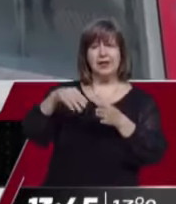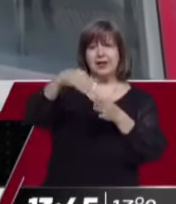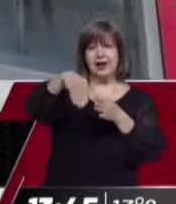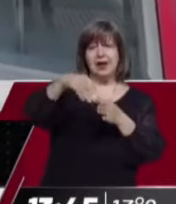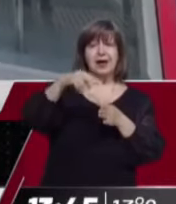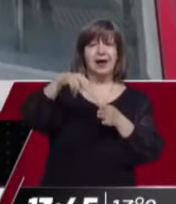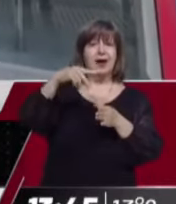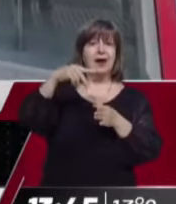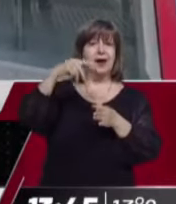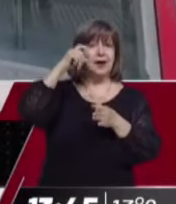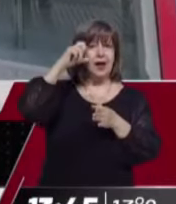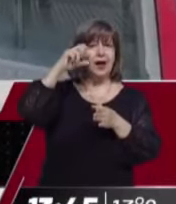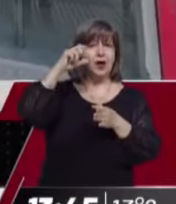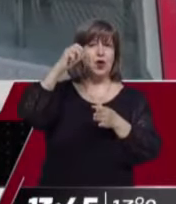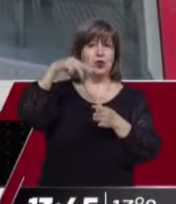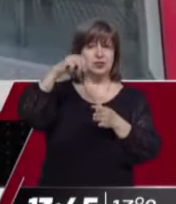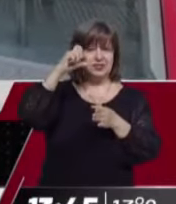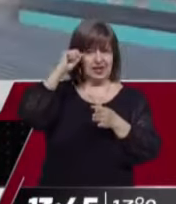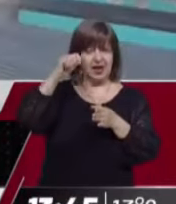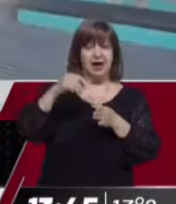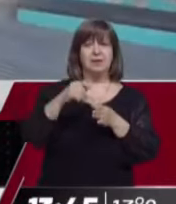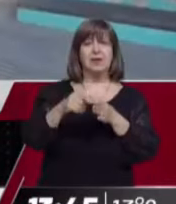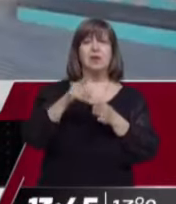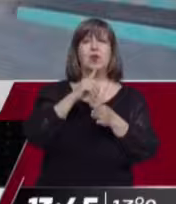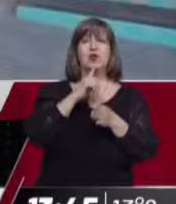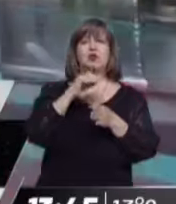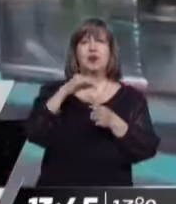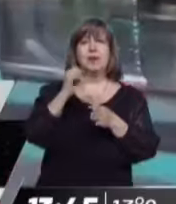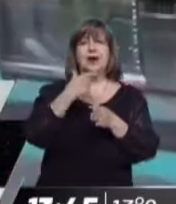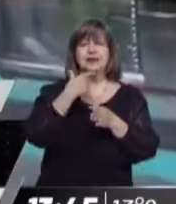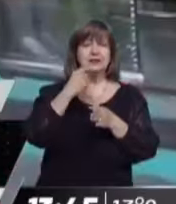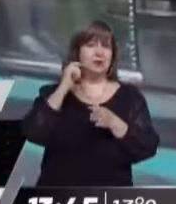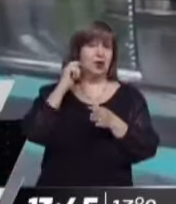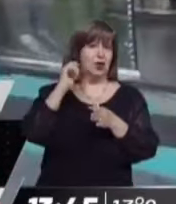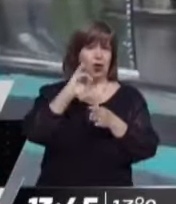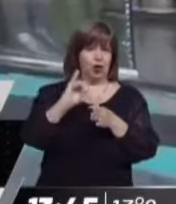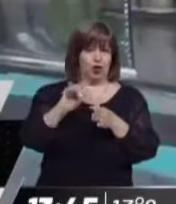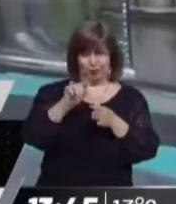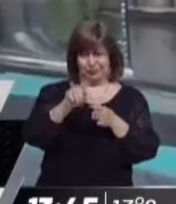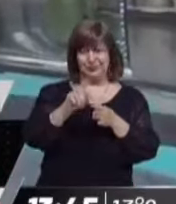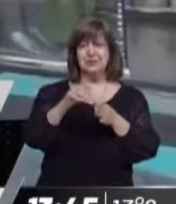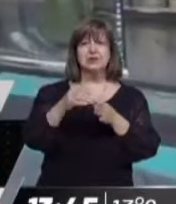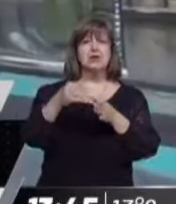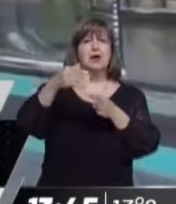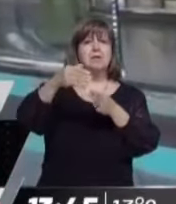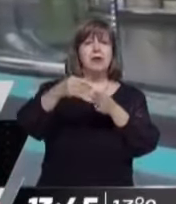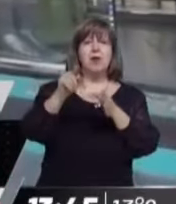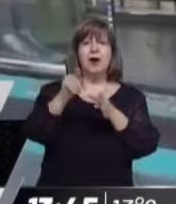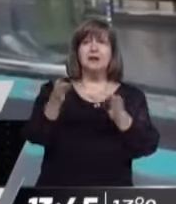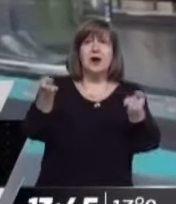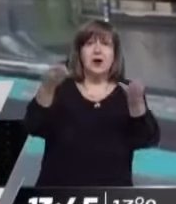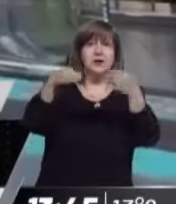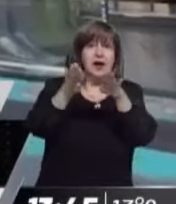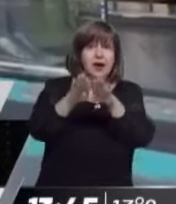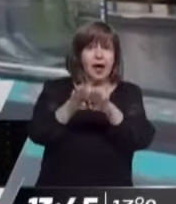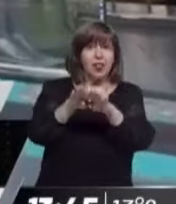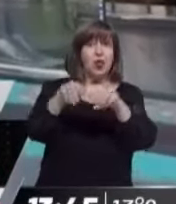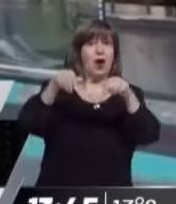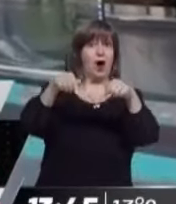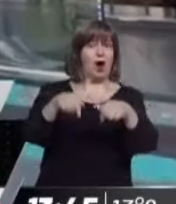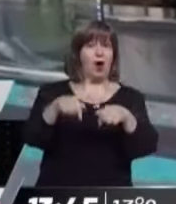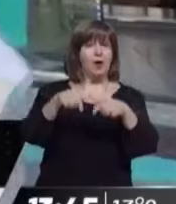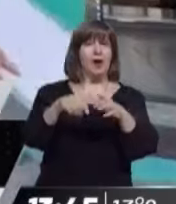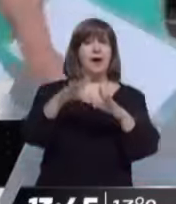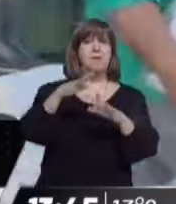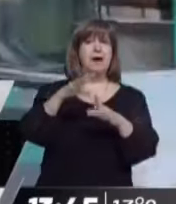Godoy Cruz, en San José, en Guaymallén. Esta es una de las oficinas de los centros de distribución que van a cerrar aquí en la provincia. Tenemos que hablar de que hasta el momento son